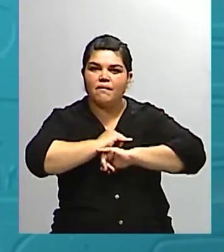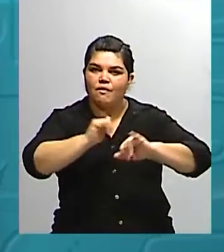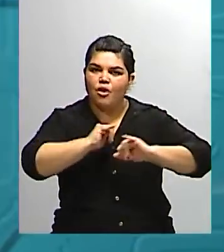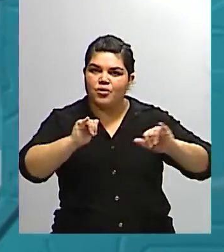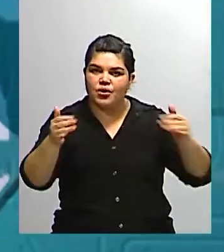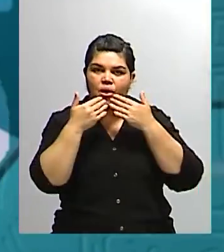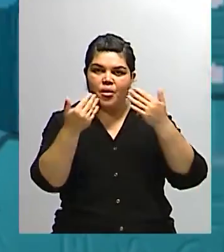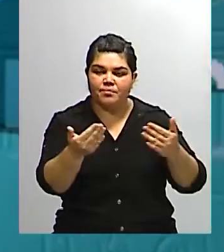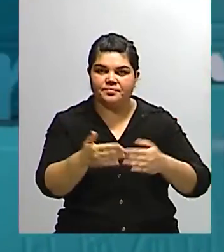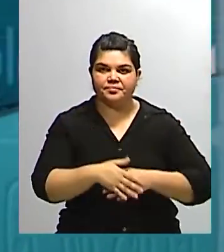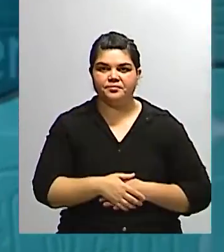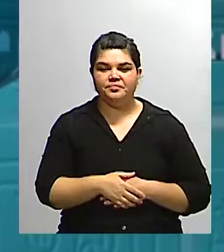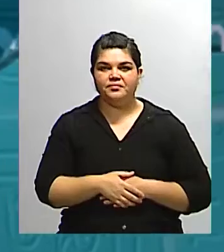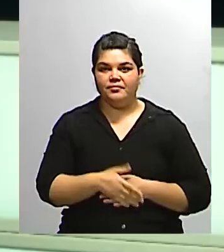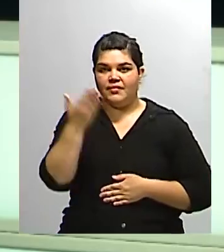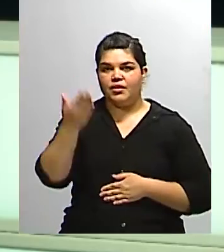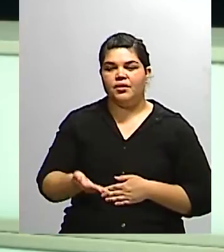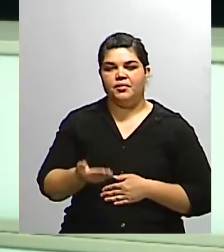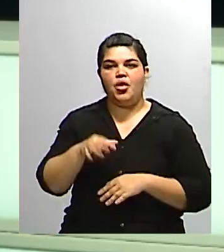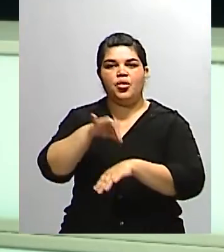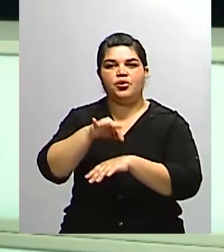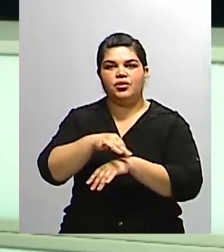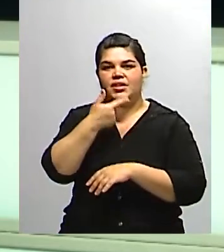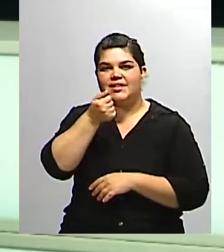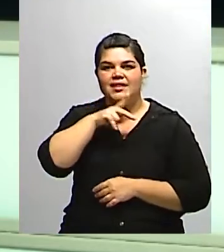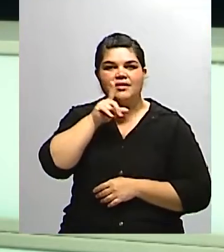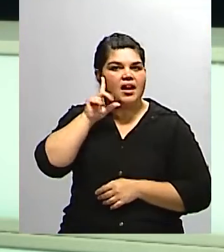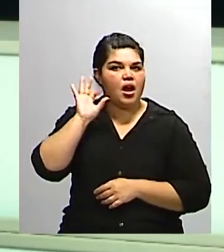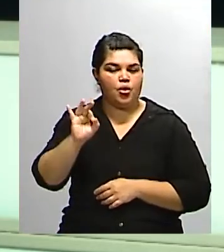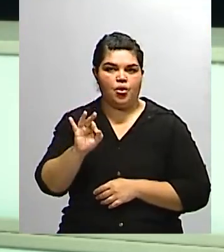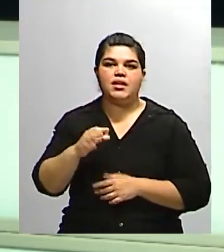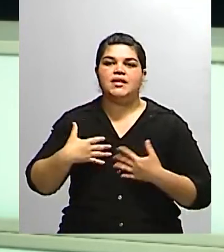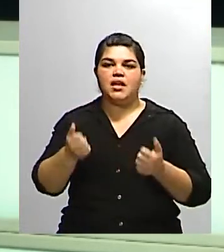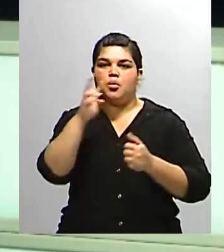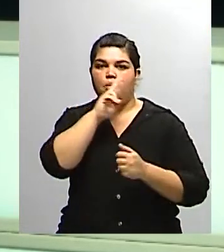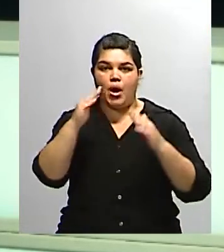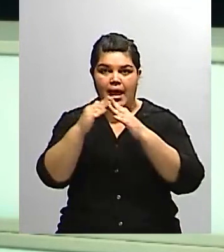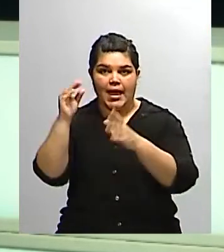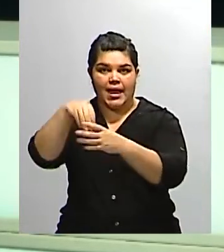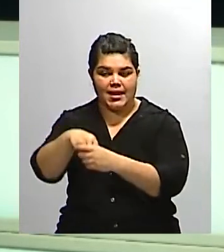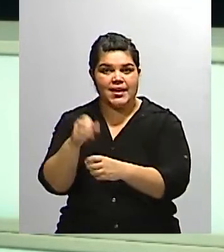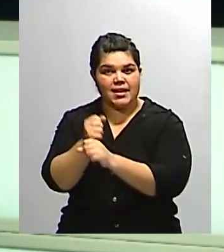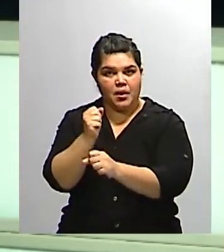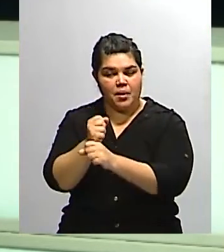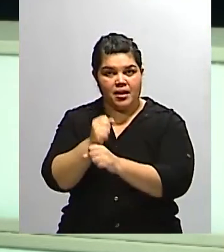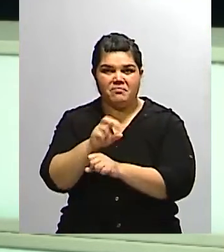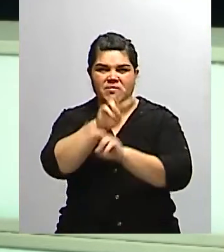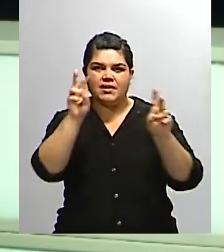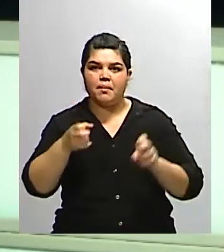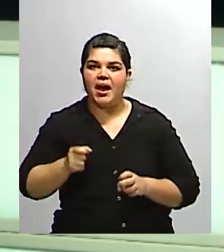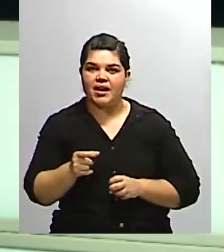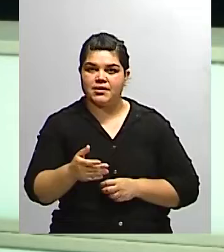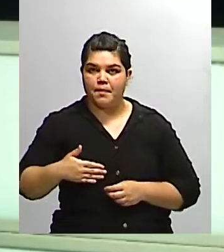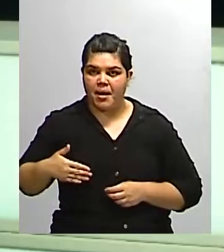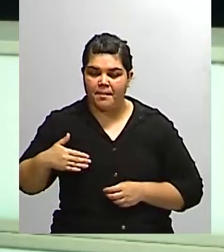luego. Así Muy pasaba el doctor Santiago Orrico de la Casa de la Salud de la Mujer, bueno, hablando de cáncer de mama, este tema tan